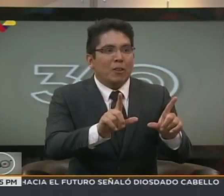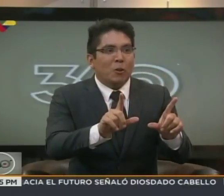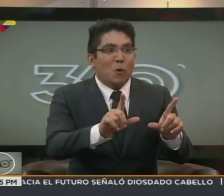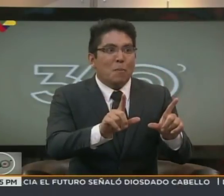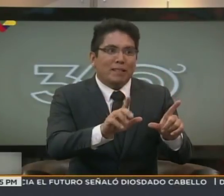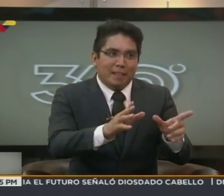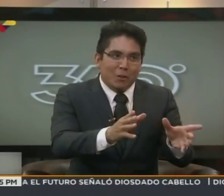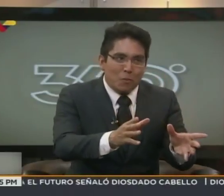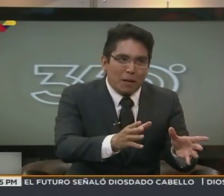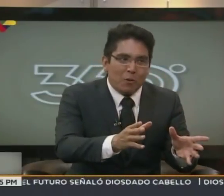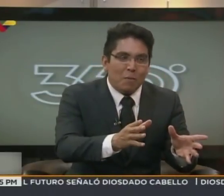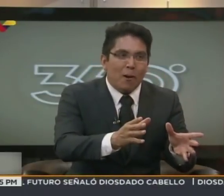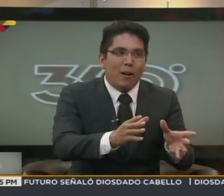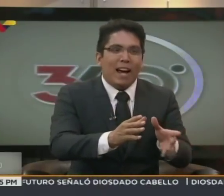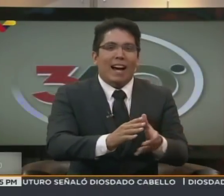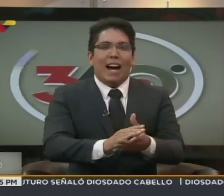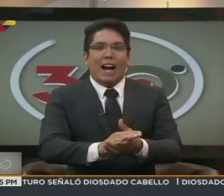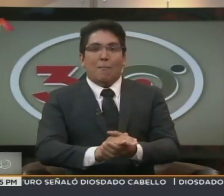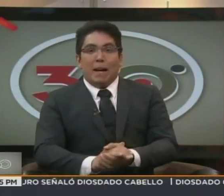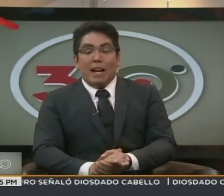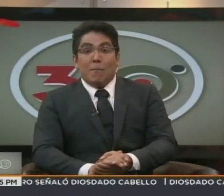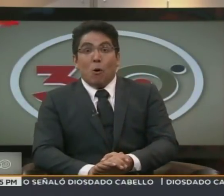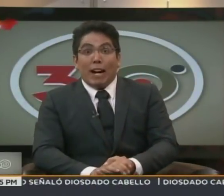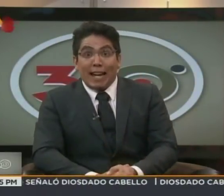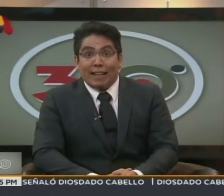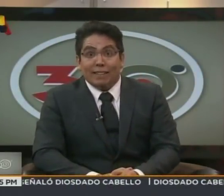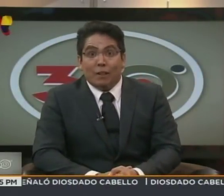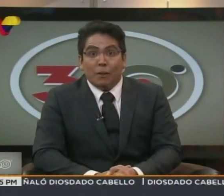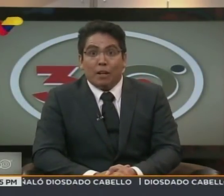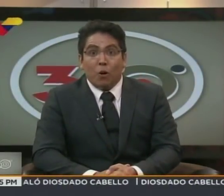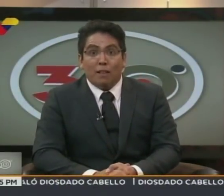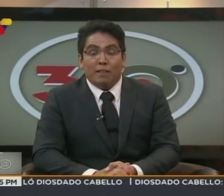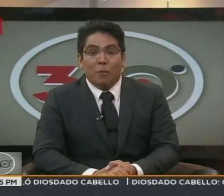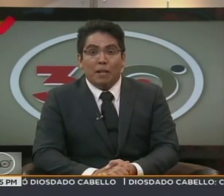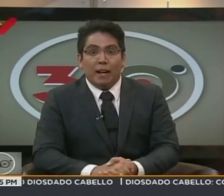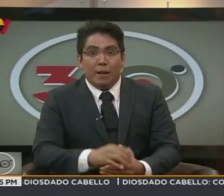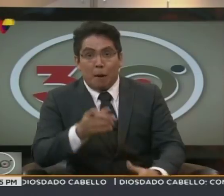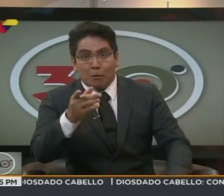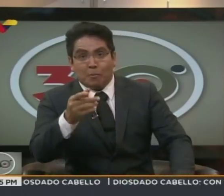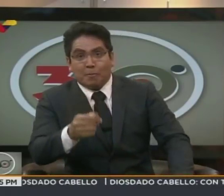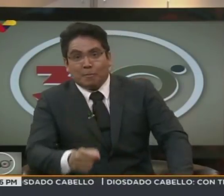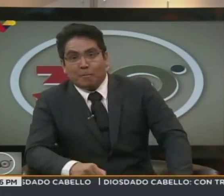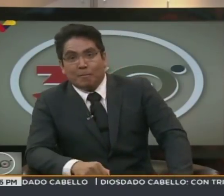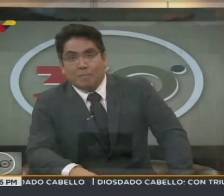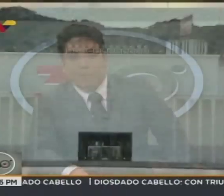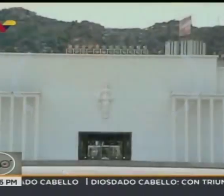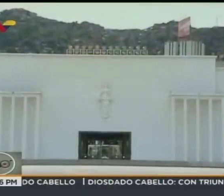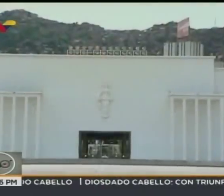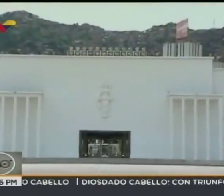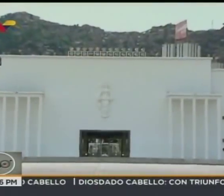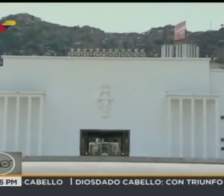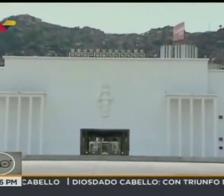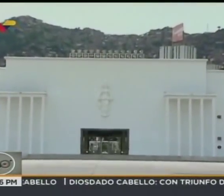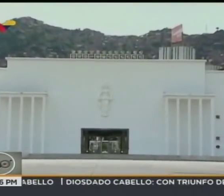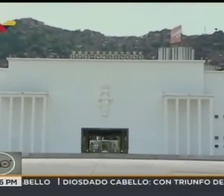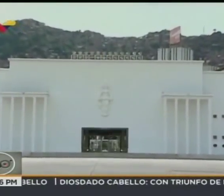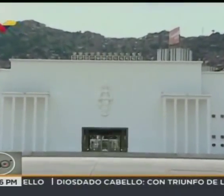Vamos de inmediato con un pase, disculpe, de última hora a Melanie Moncada, quien se encuentra con los ascensos militares. Vamos.